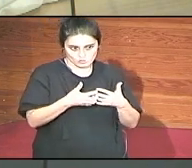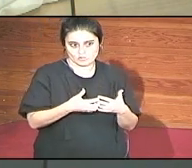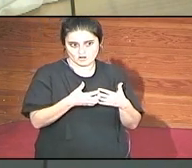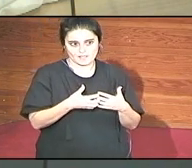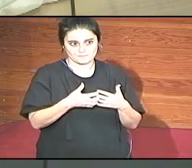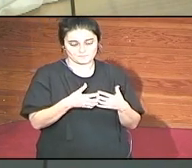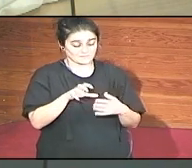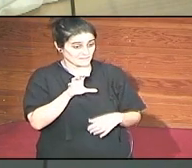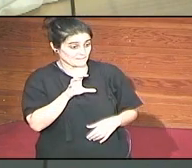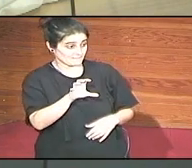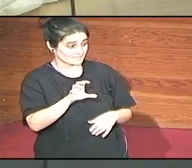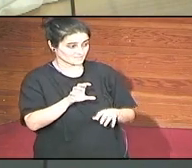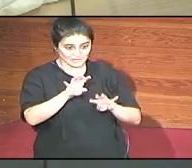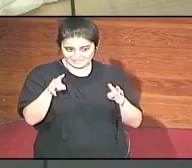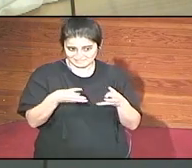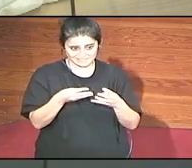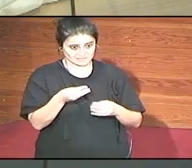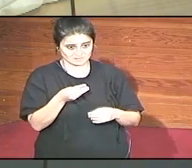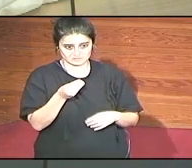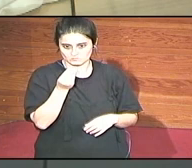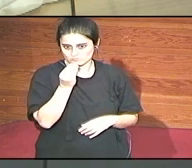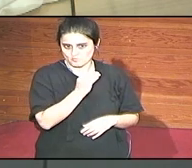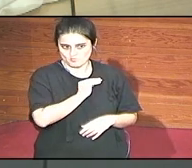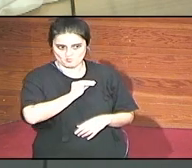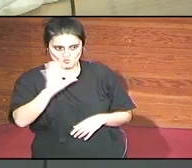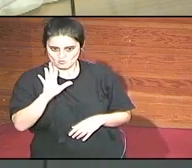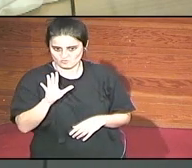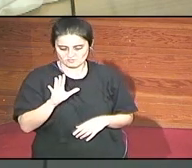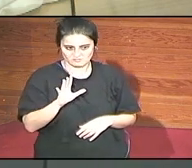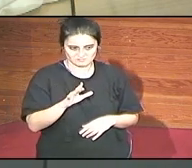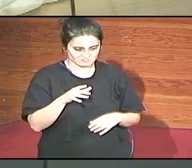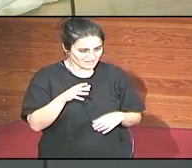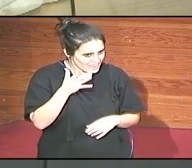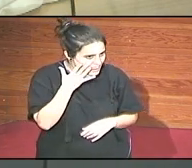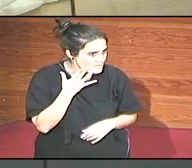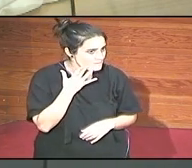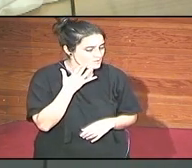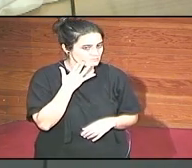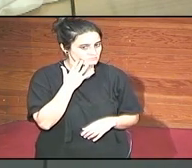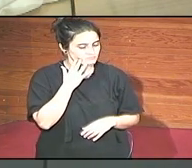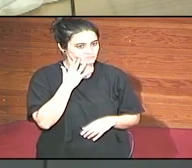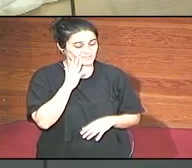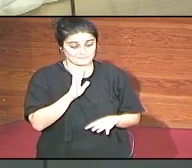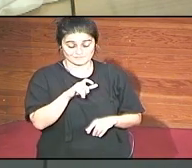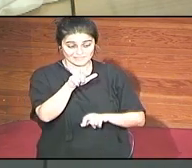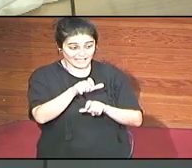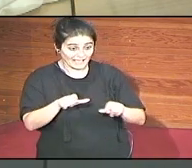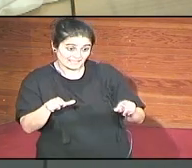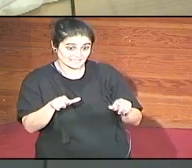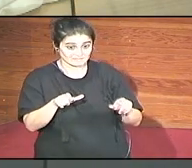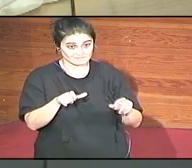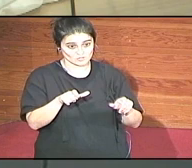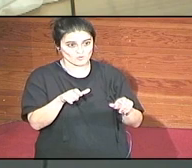país que tiene el mejor internet que os podéis imaginar en cualquier rincón del país que está limpio pero es un país de susurros donde la gente no se atreve a